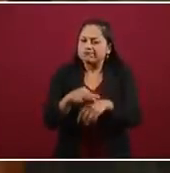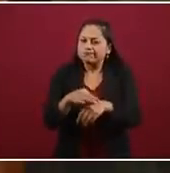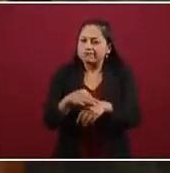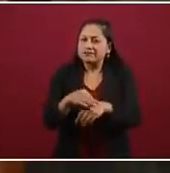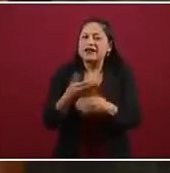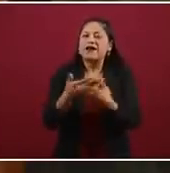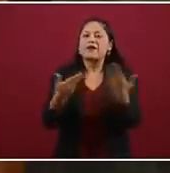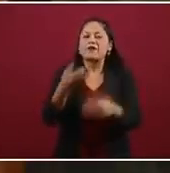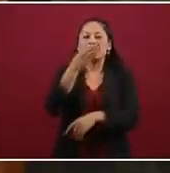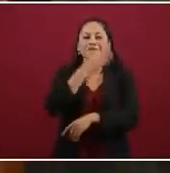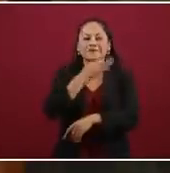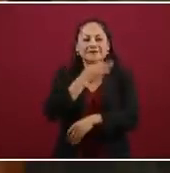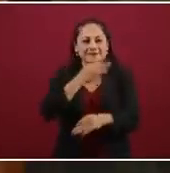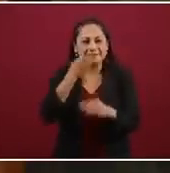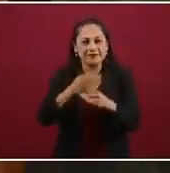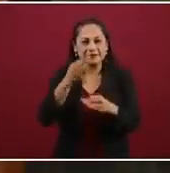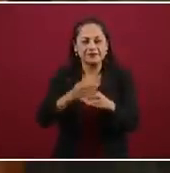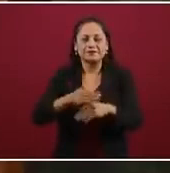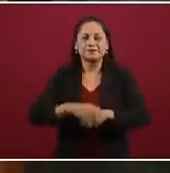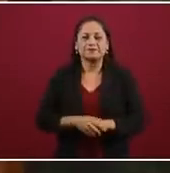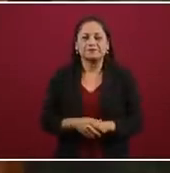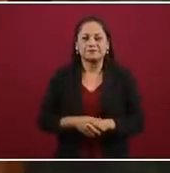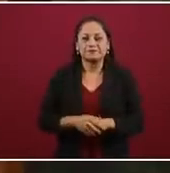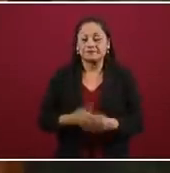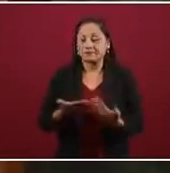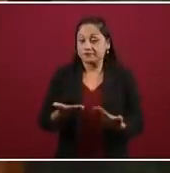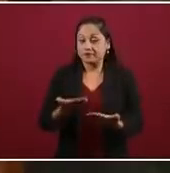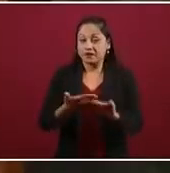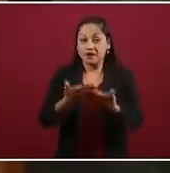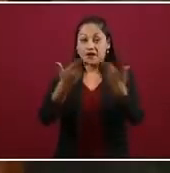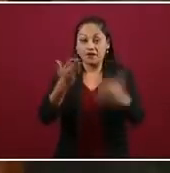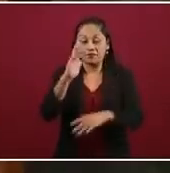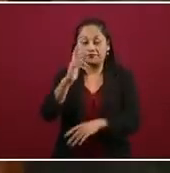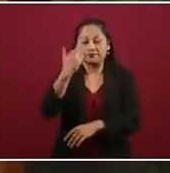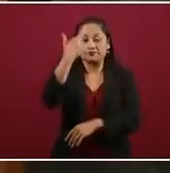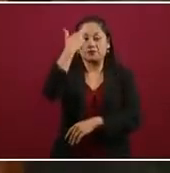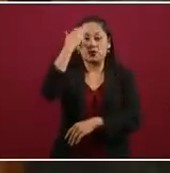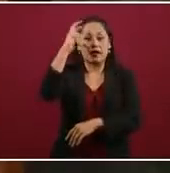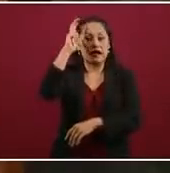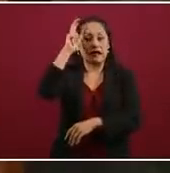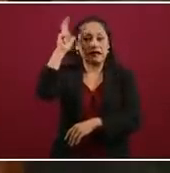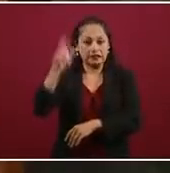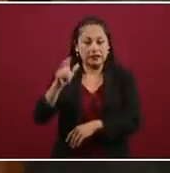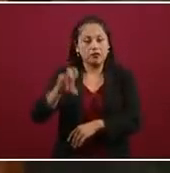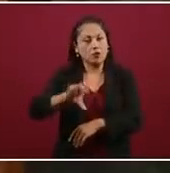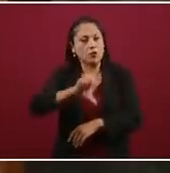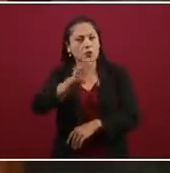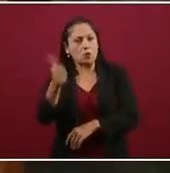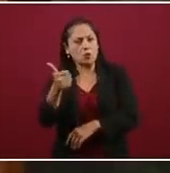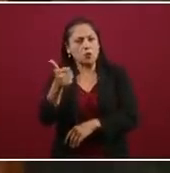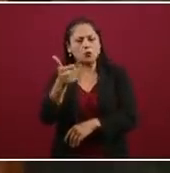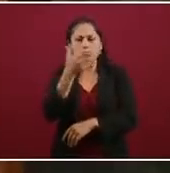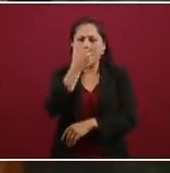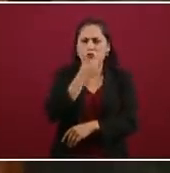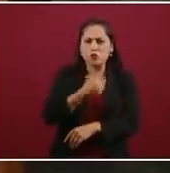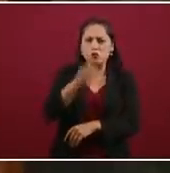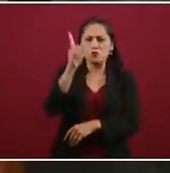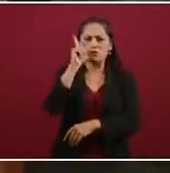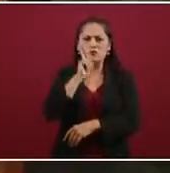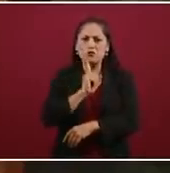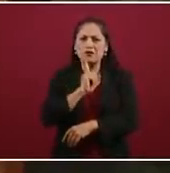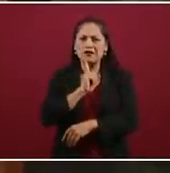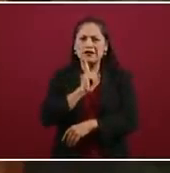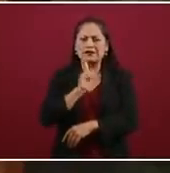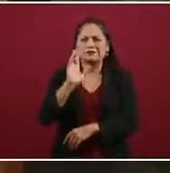fiesta. Y es momento de recordar, además de Miguel Hidalgo, quiénes eran algunos otros de esos hombres y mujeres que